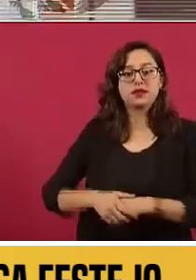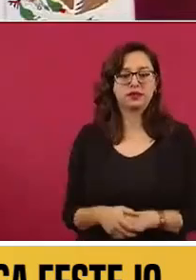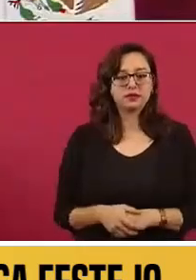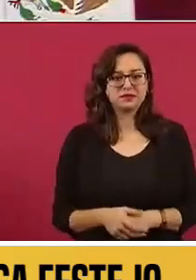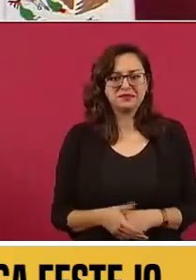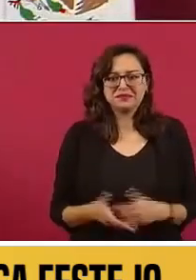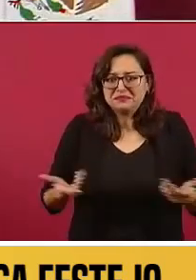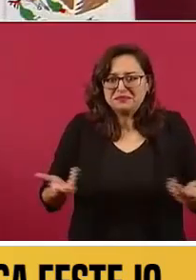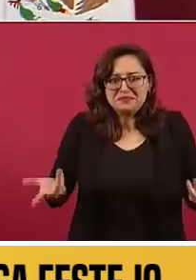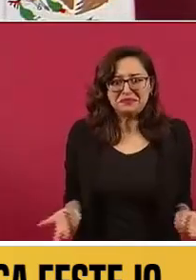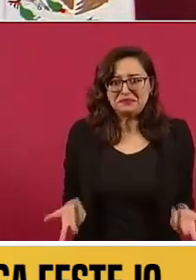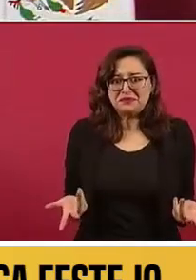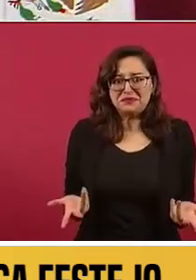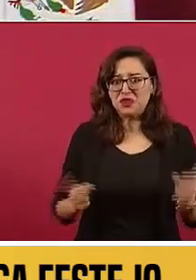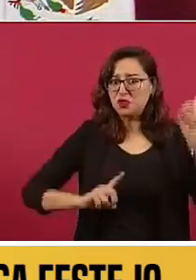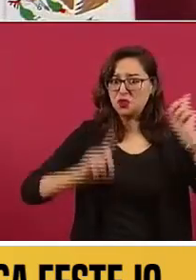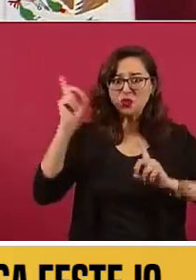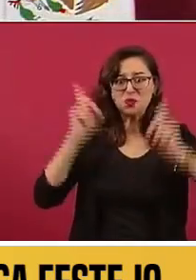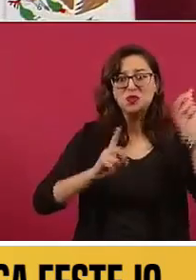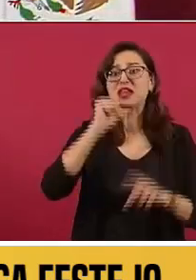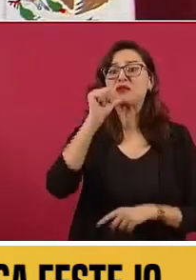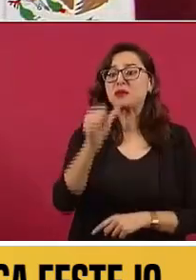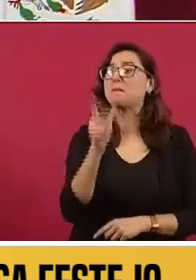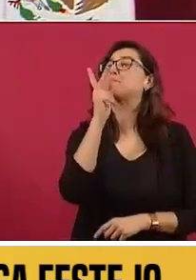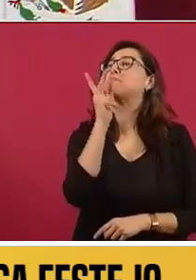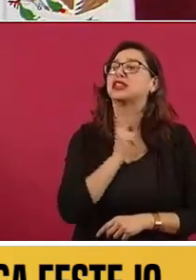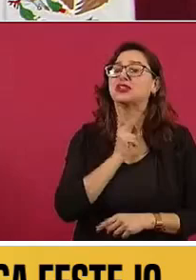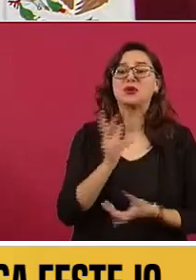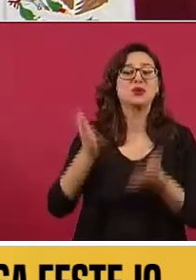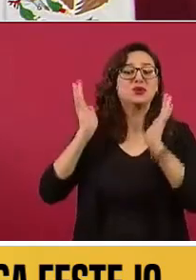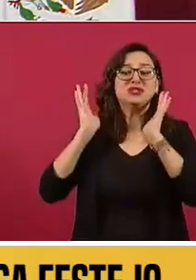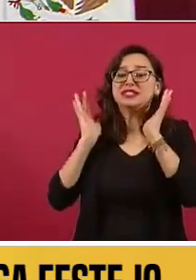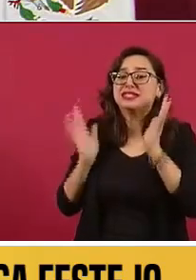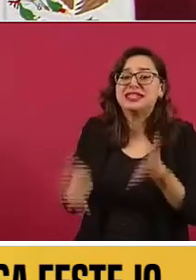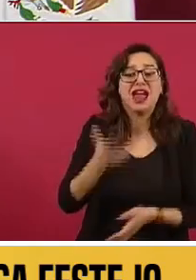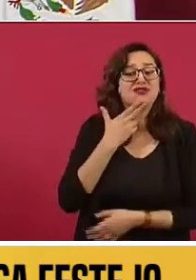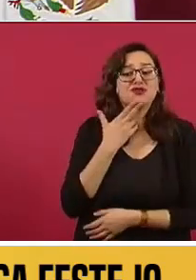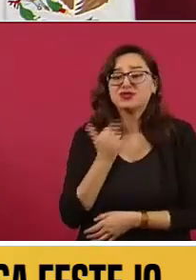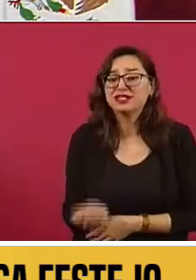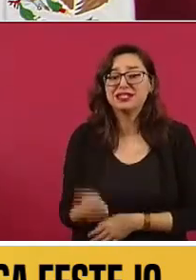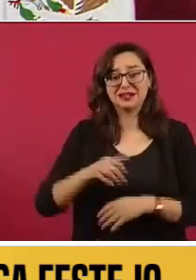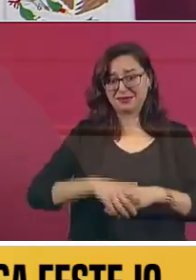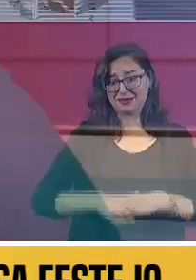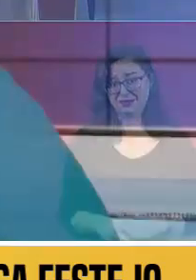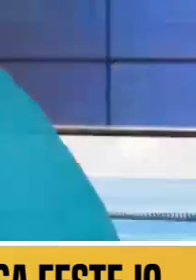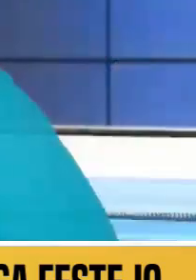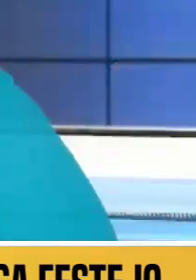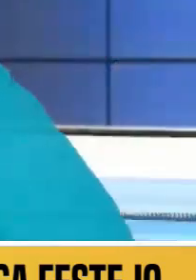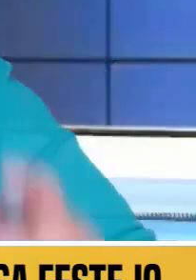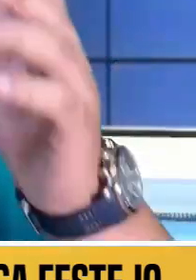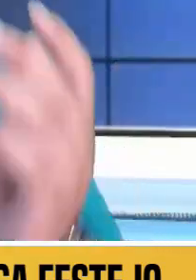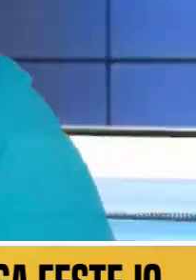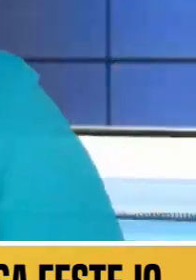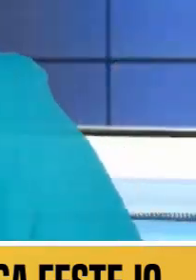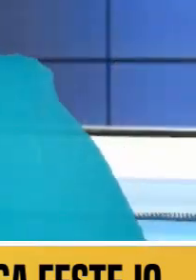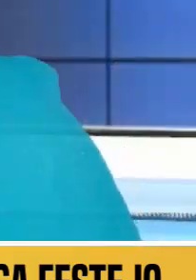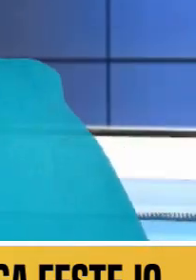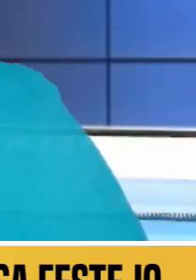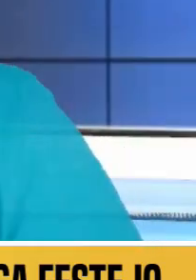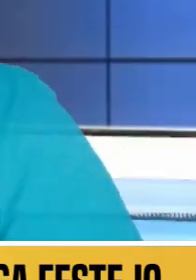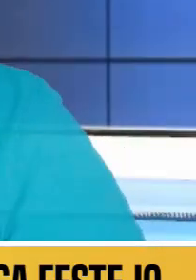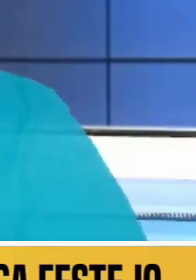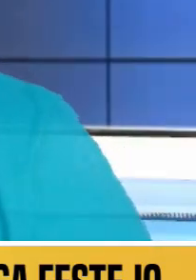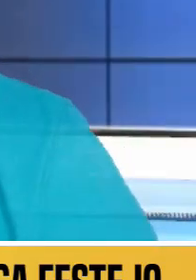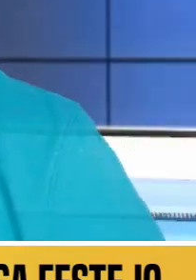No hay duda. El petróleo va de salida. Pero resulta que... Ya lo